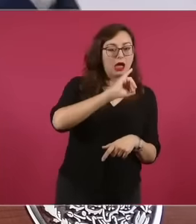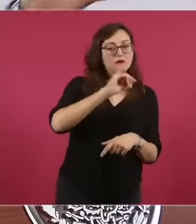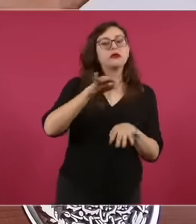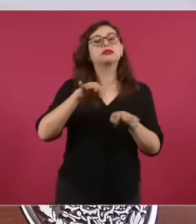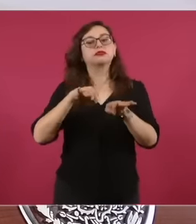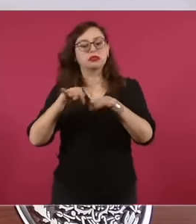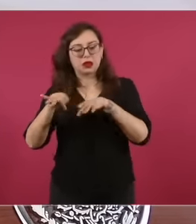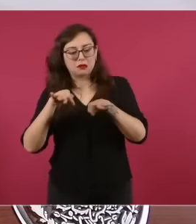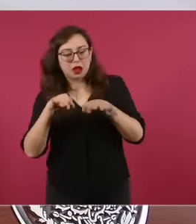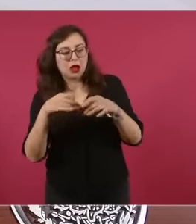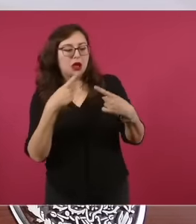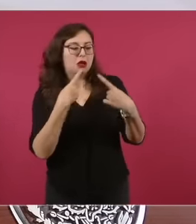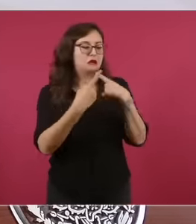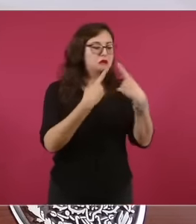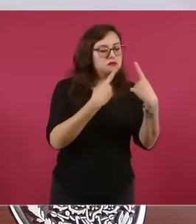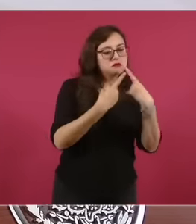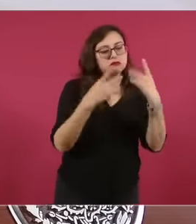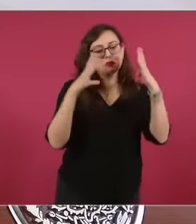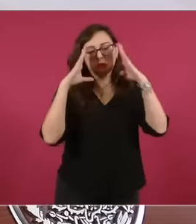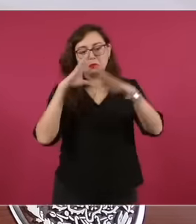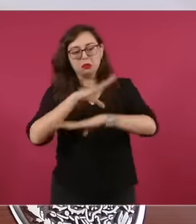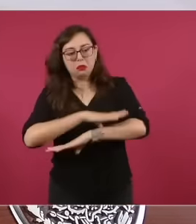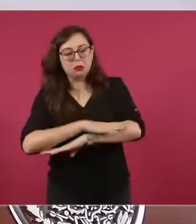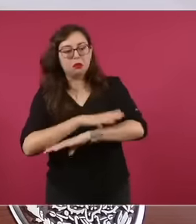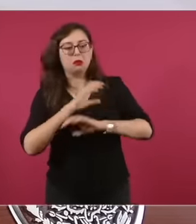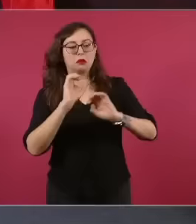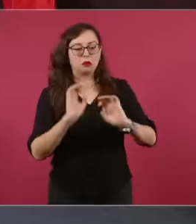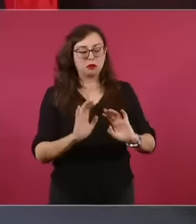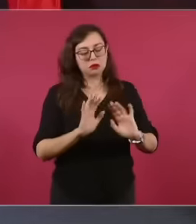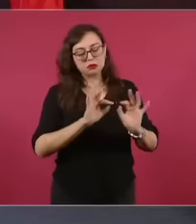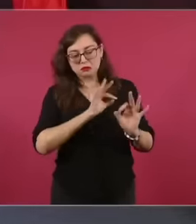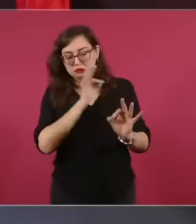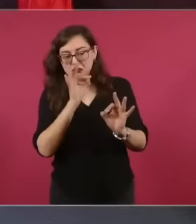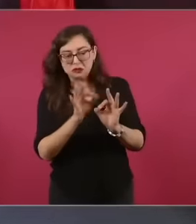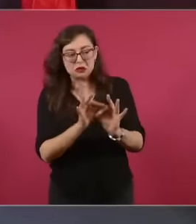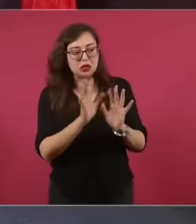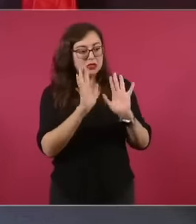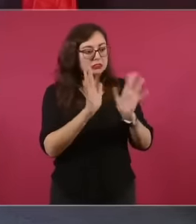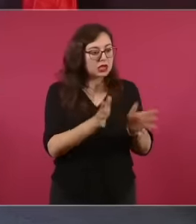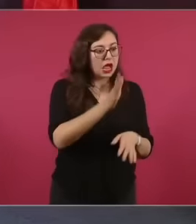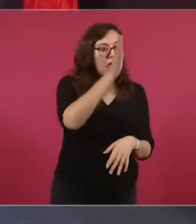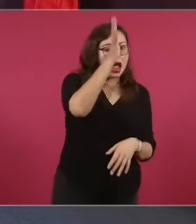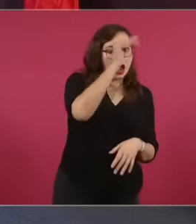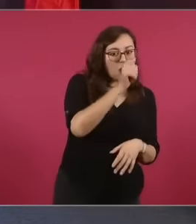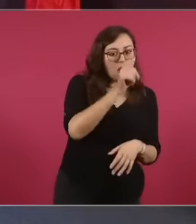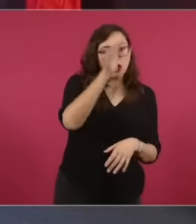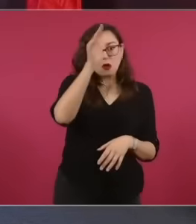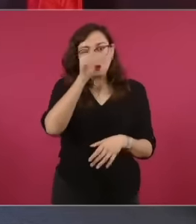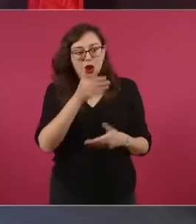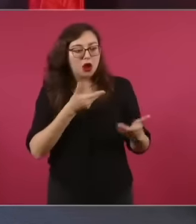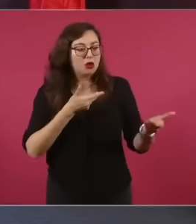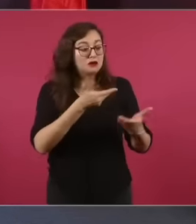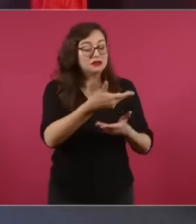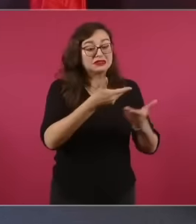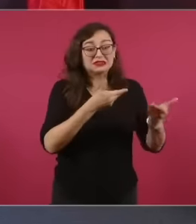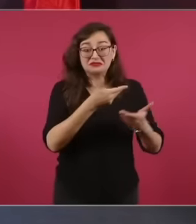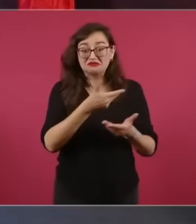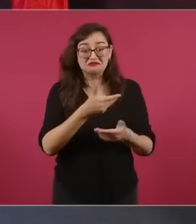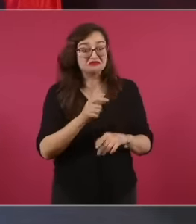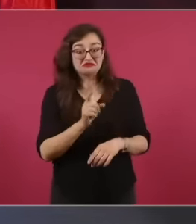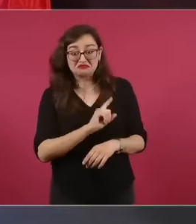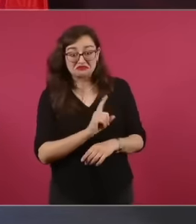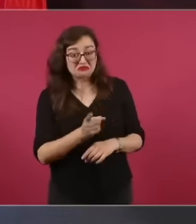hay prórrogas, y ya, si no hay opción,